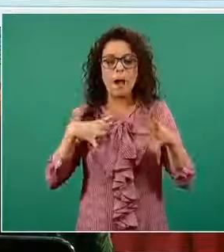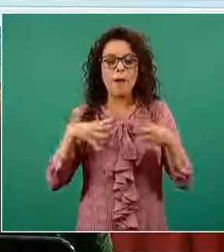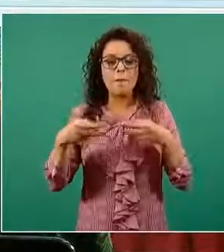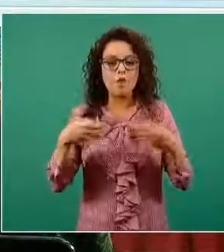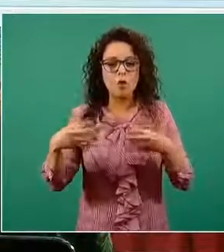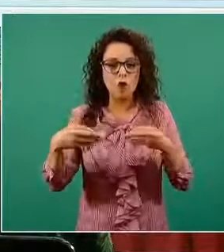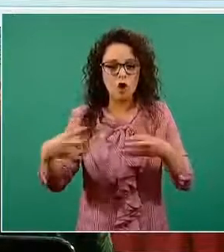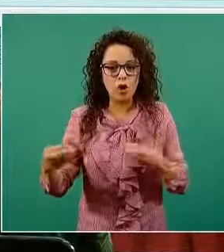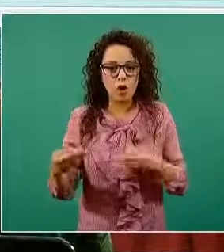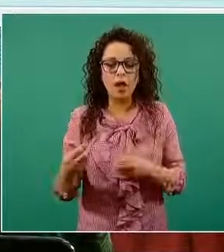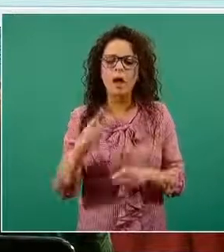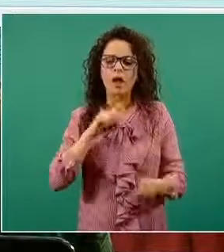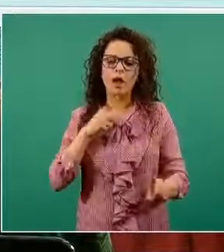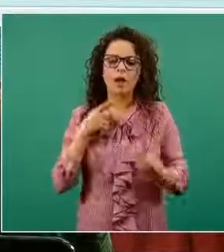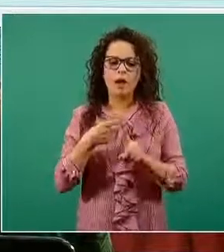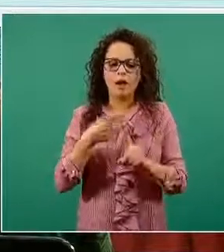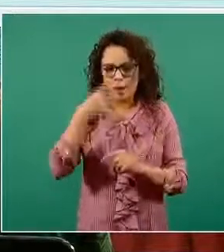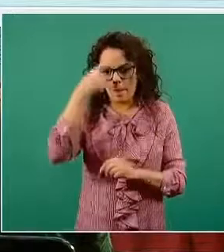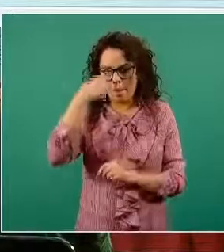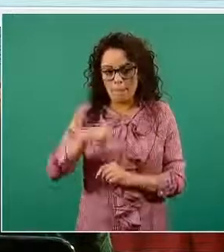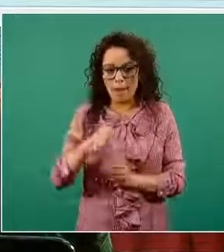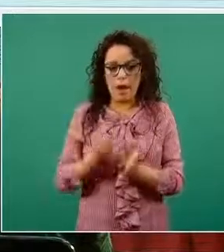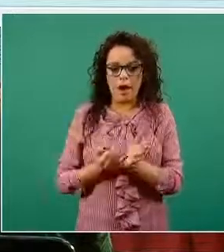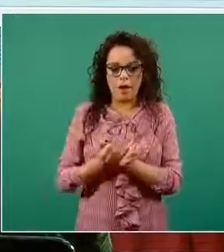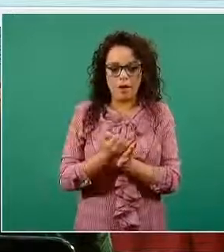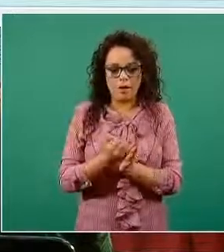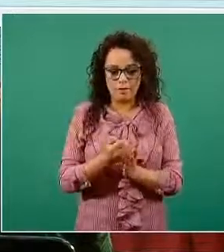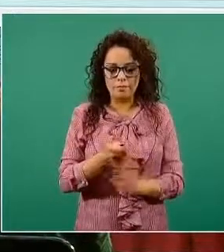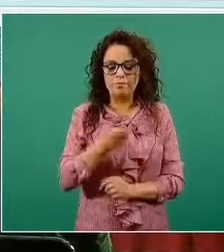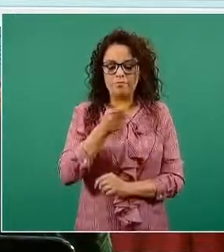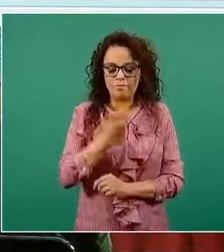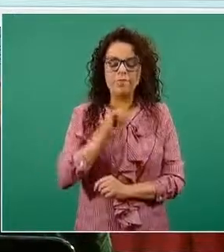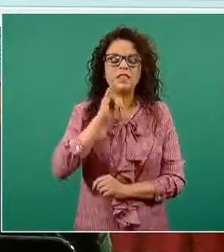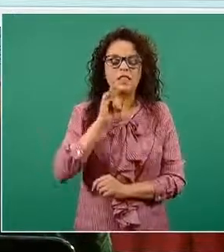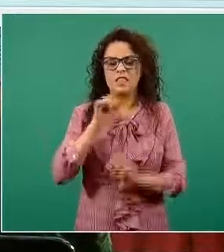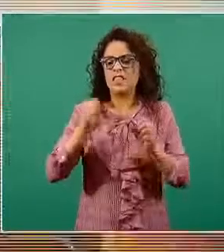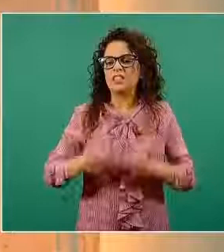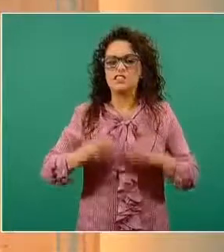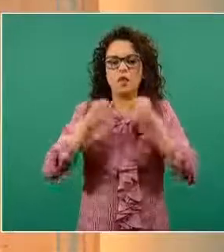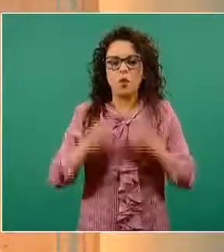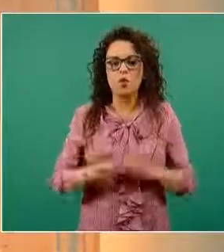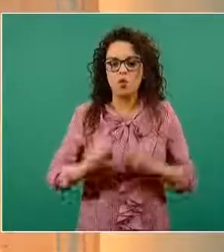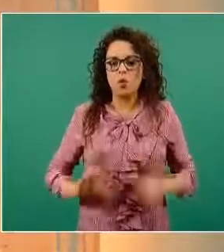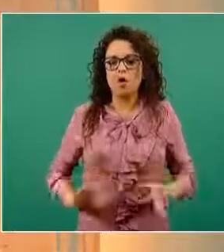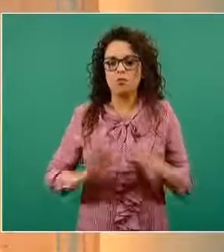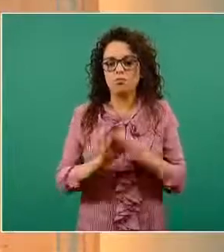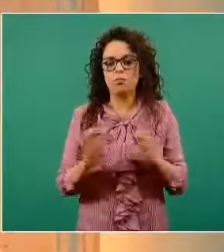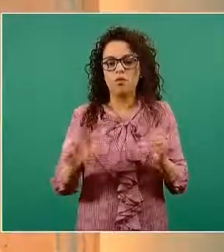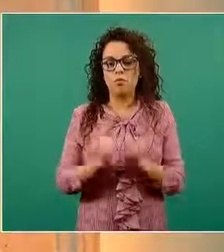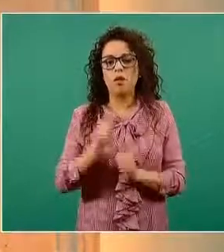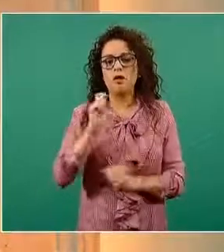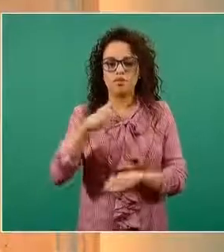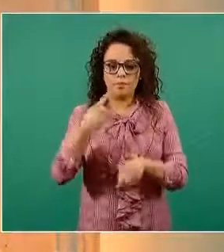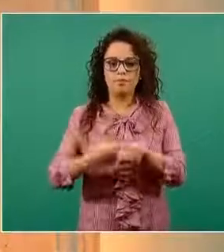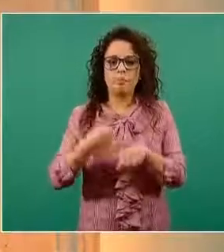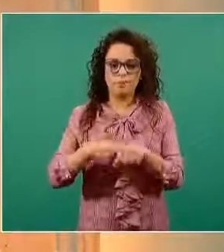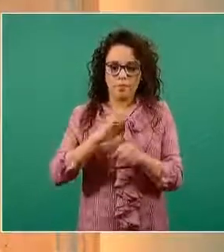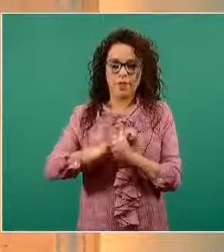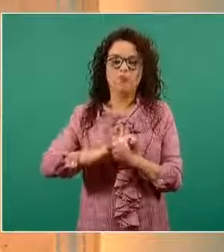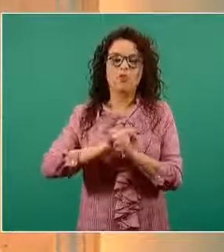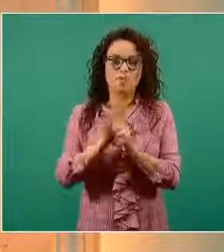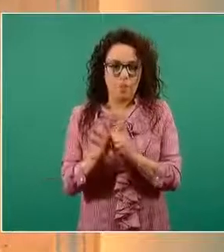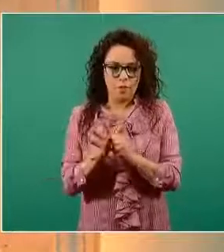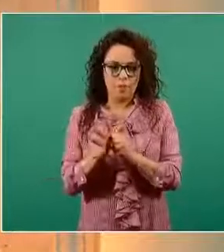con la dictaminación o con la confirmación por asociación epidemiológica. Entonces, llevando a